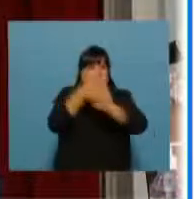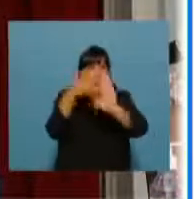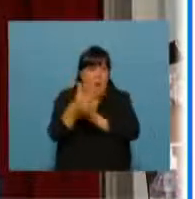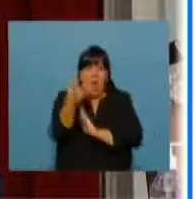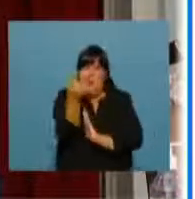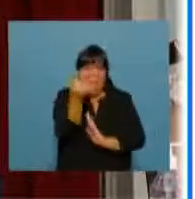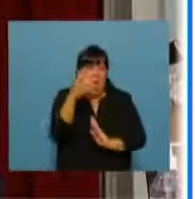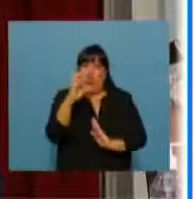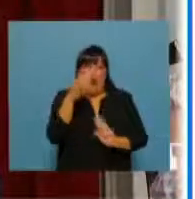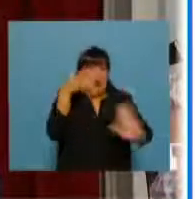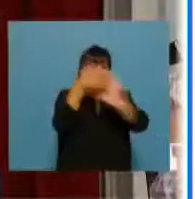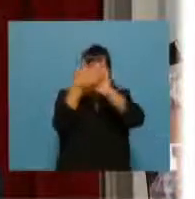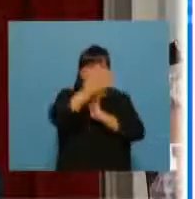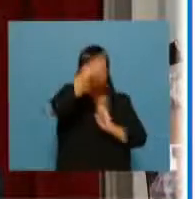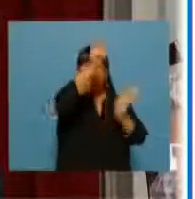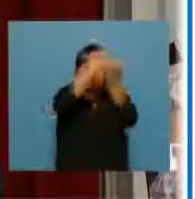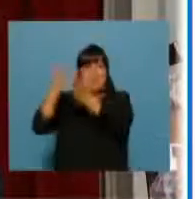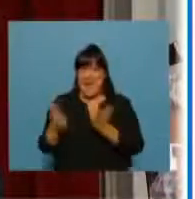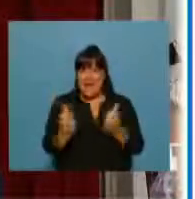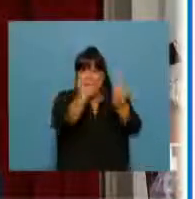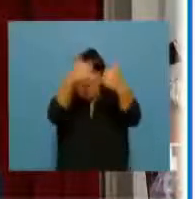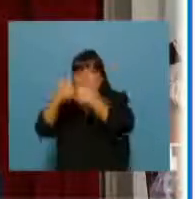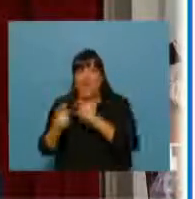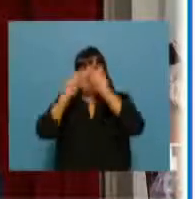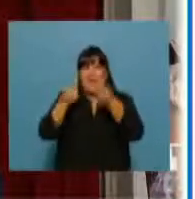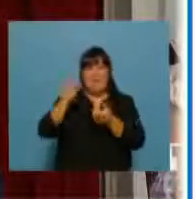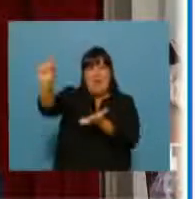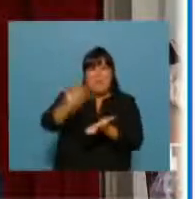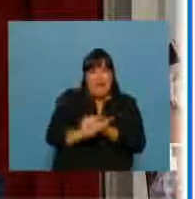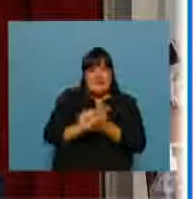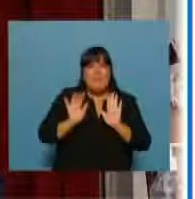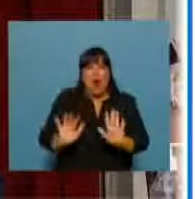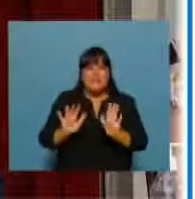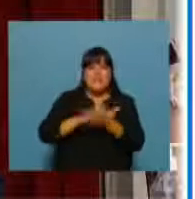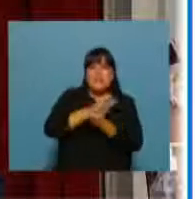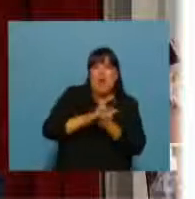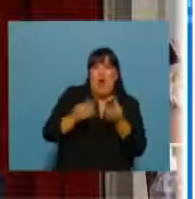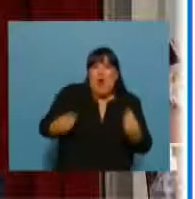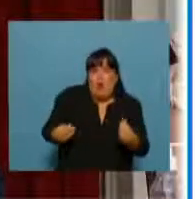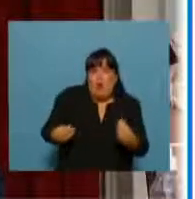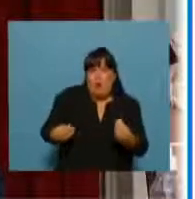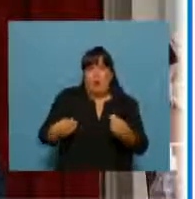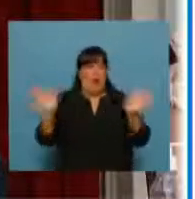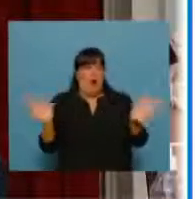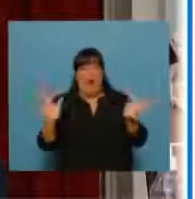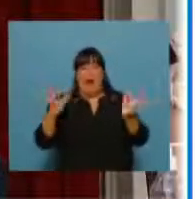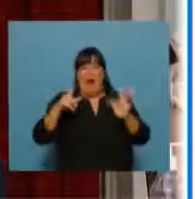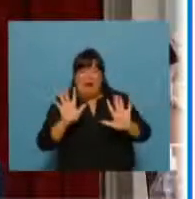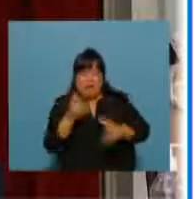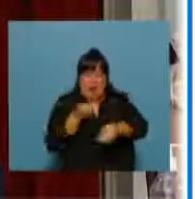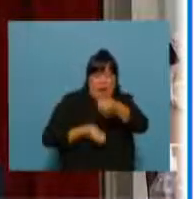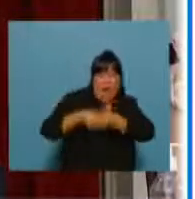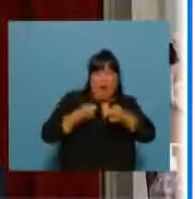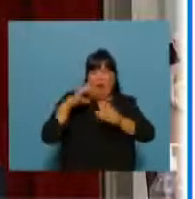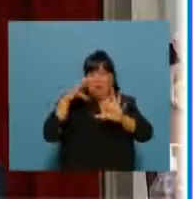de lo que se pagaba algunos medicamentos simplemente porque era una marca conocida el principio activo de la droga era la misma digamos